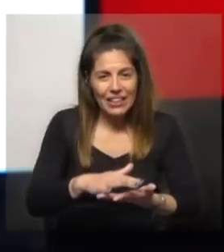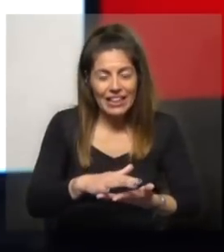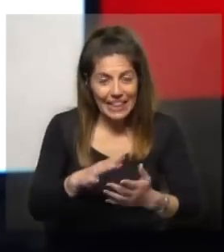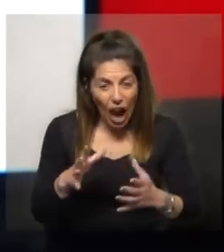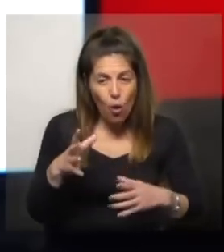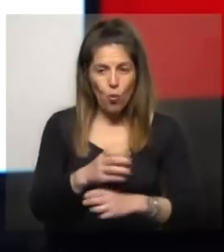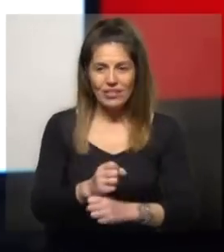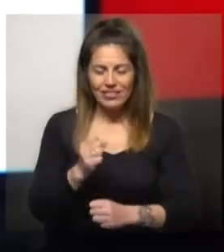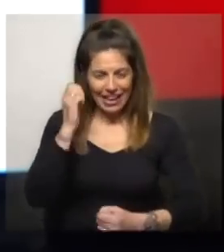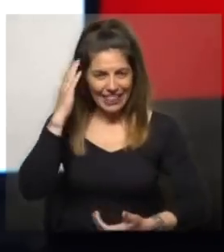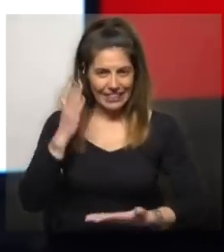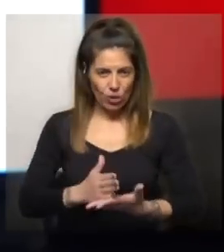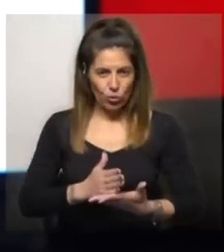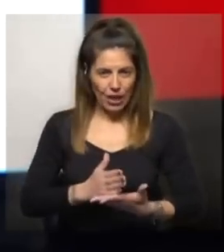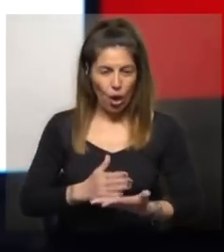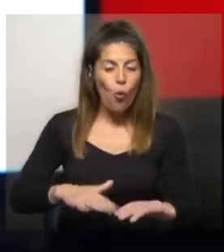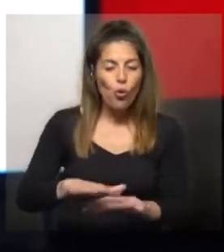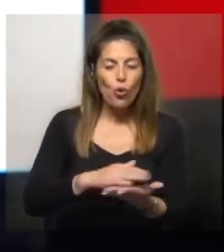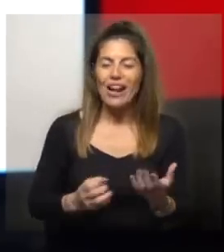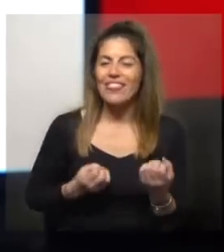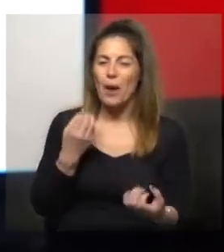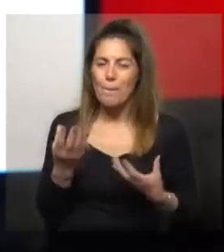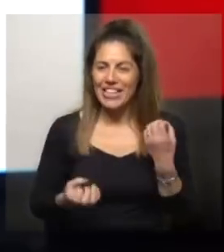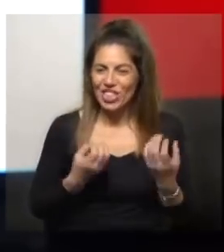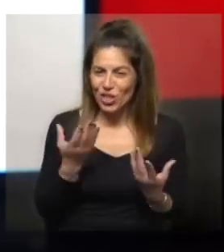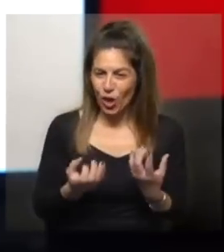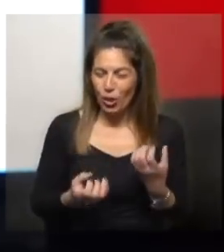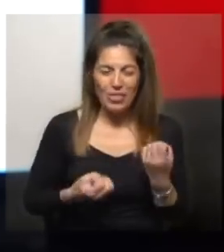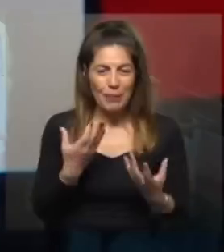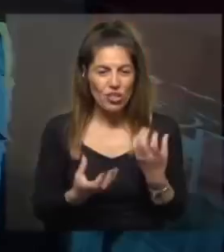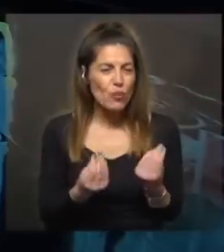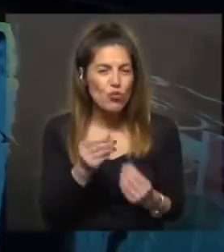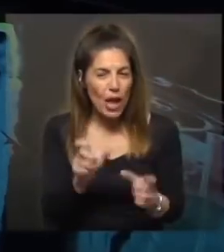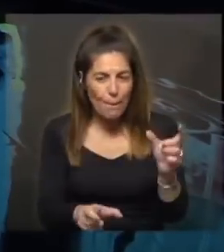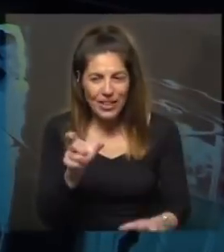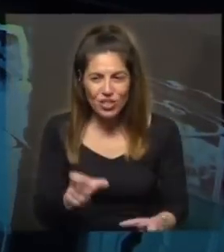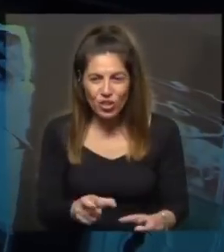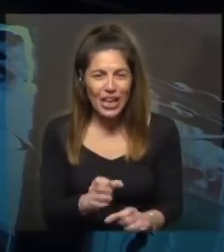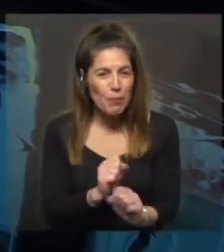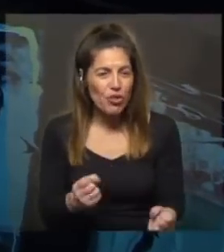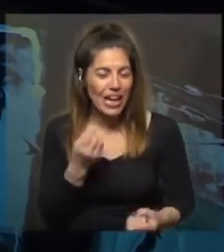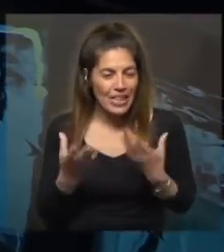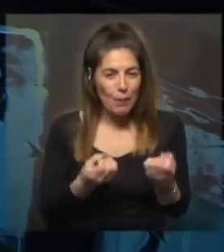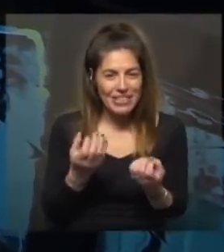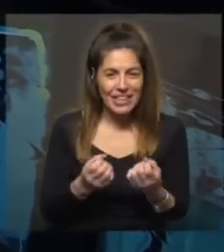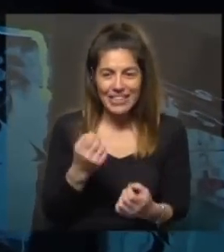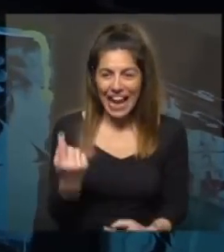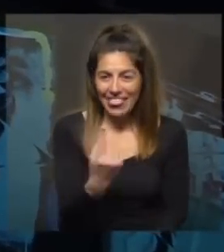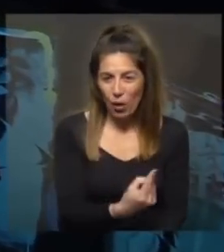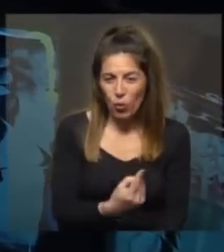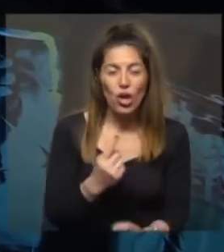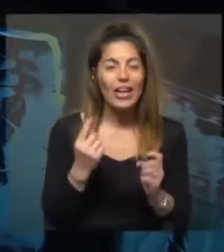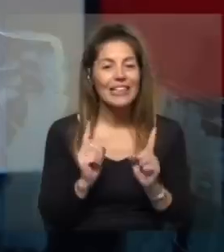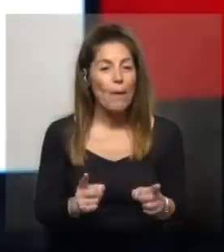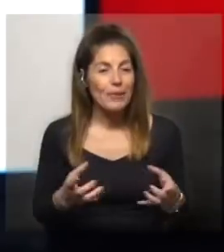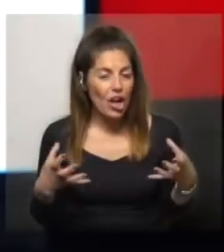de expresión y de expresión de un montón de personas que lograban expresarse individualmente y colectivamente e